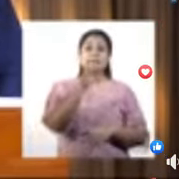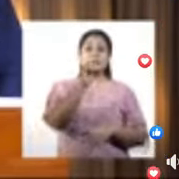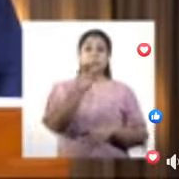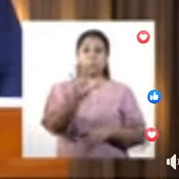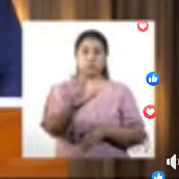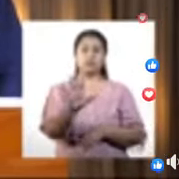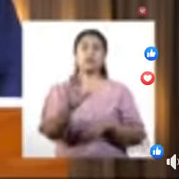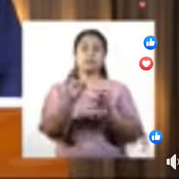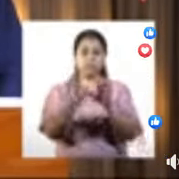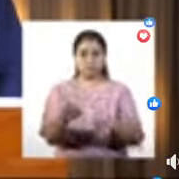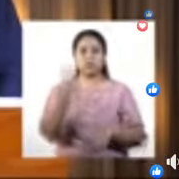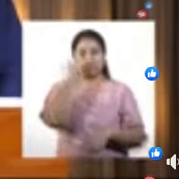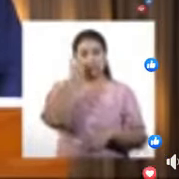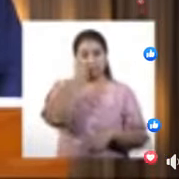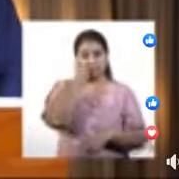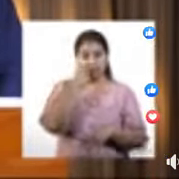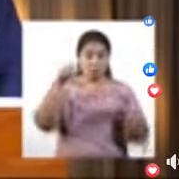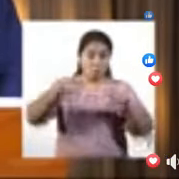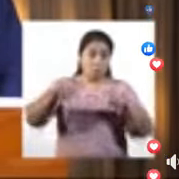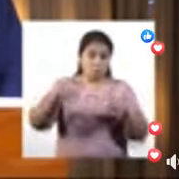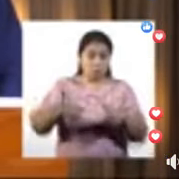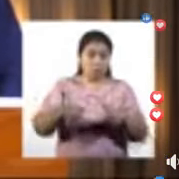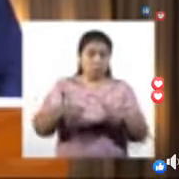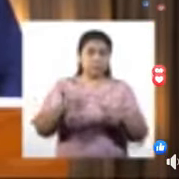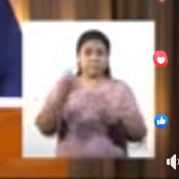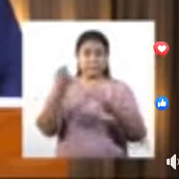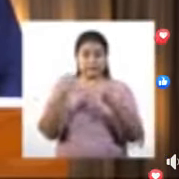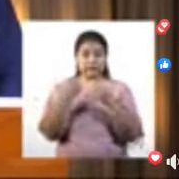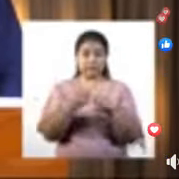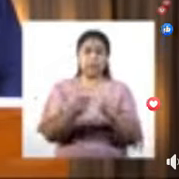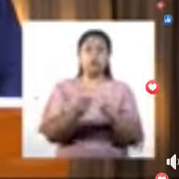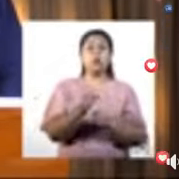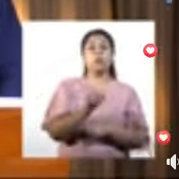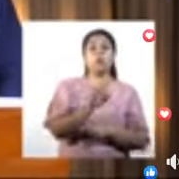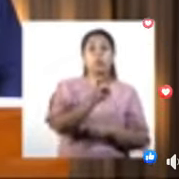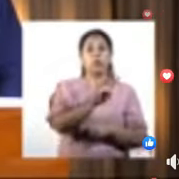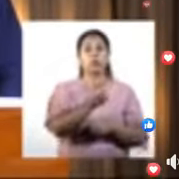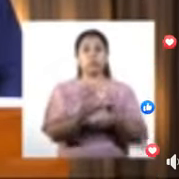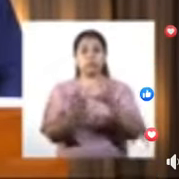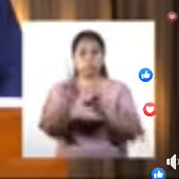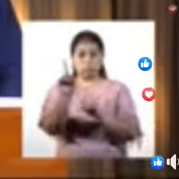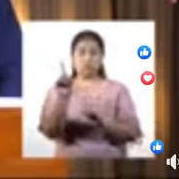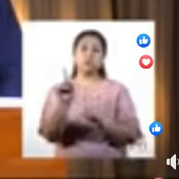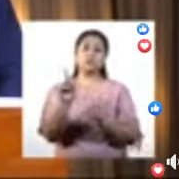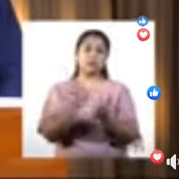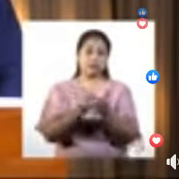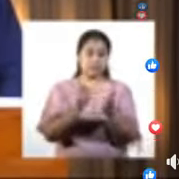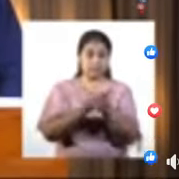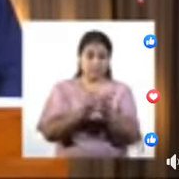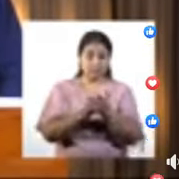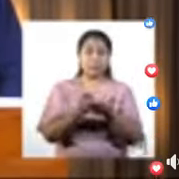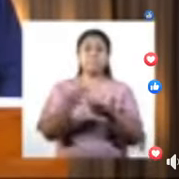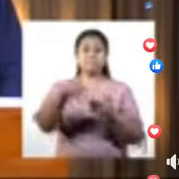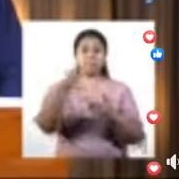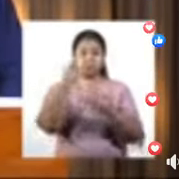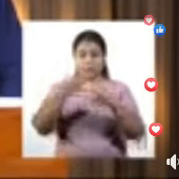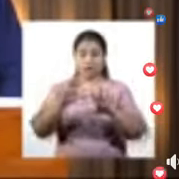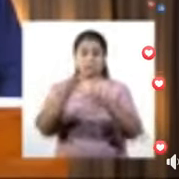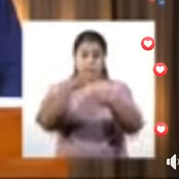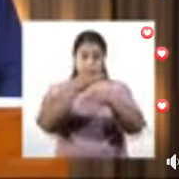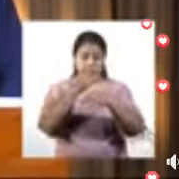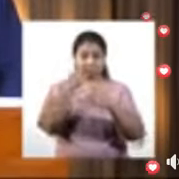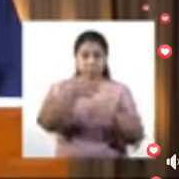casos activos. Hoy se desarrollaron, hasta el momento, 411 pruebas que fueron realizadas